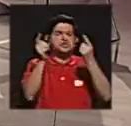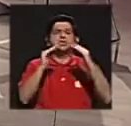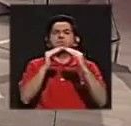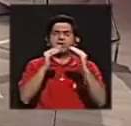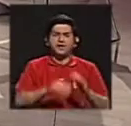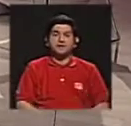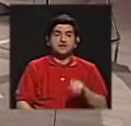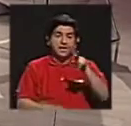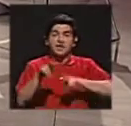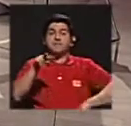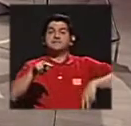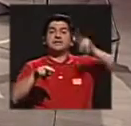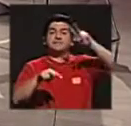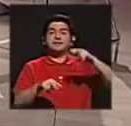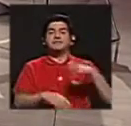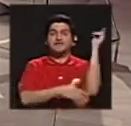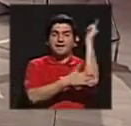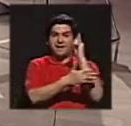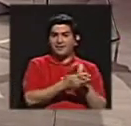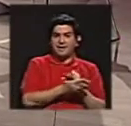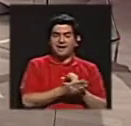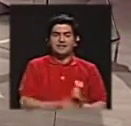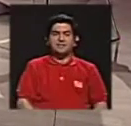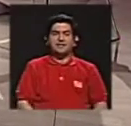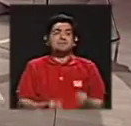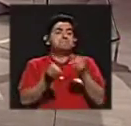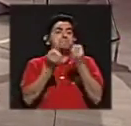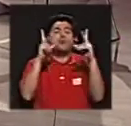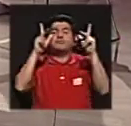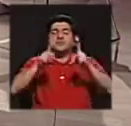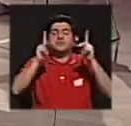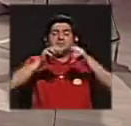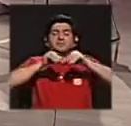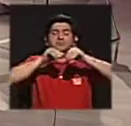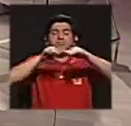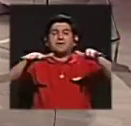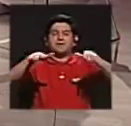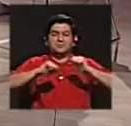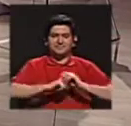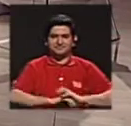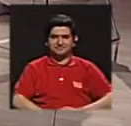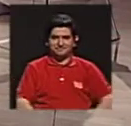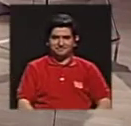es una gran ventaja del arte, lo multitudinario que puede llegar a ser.